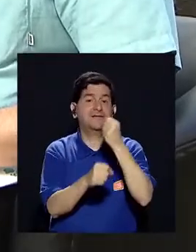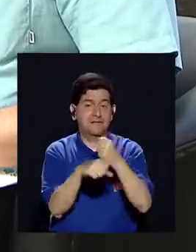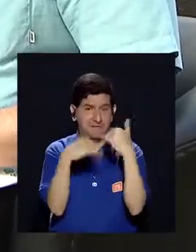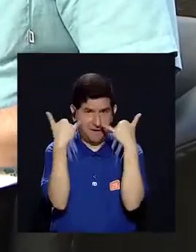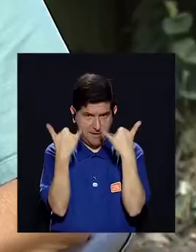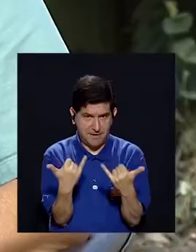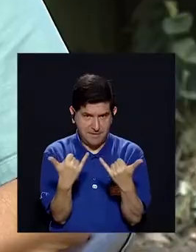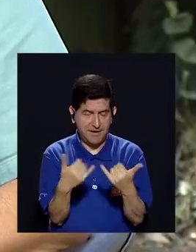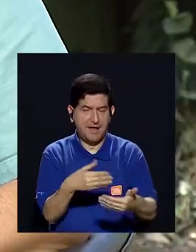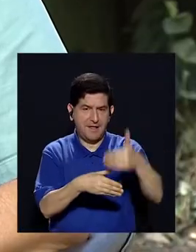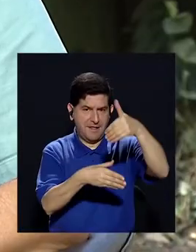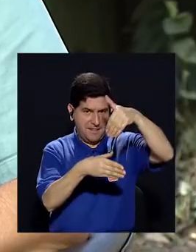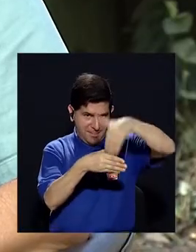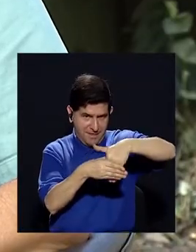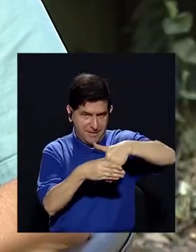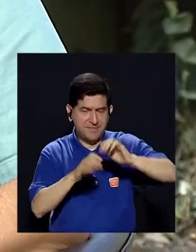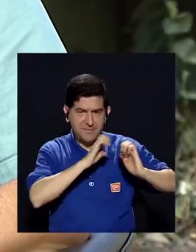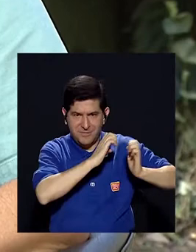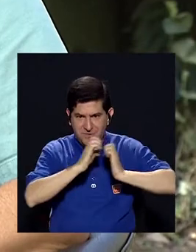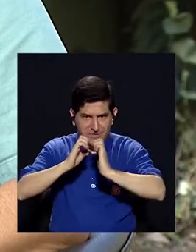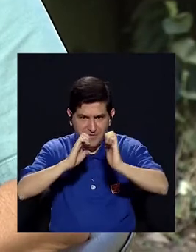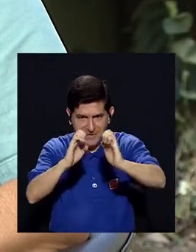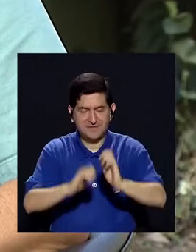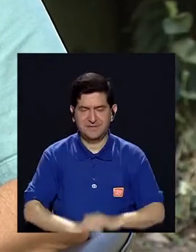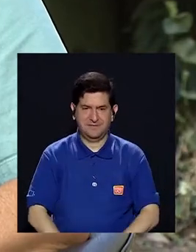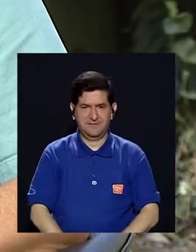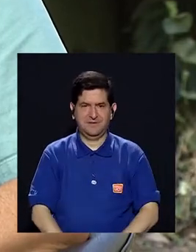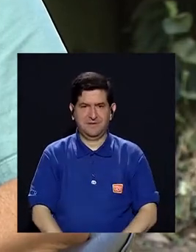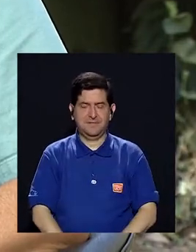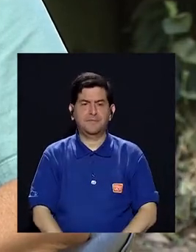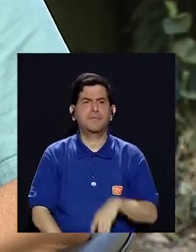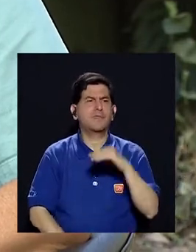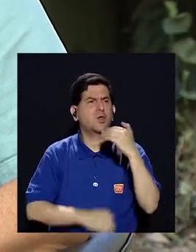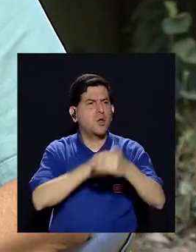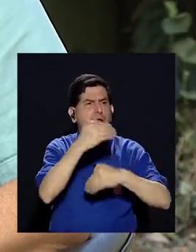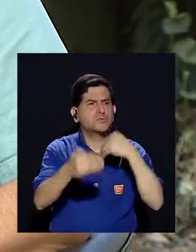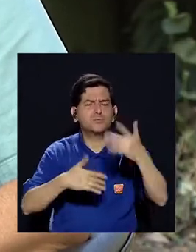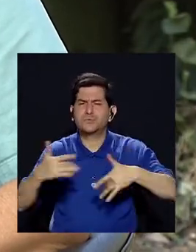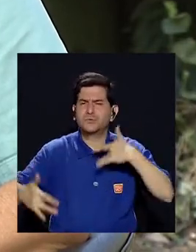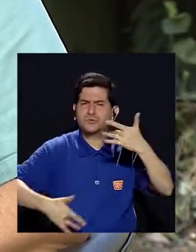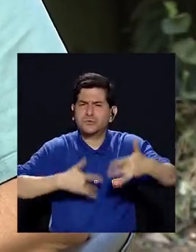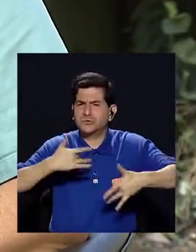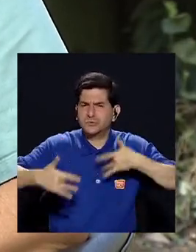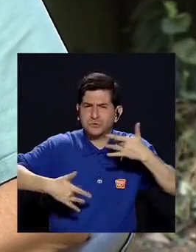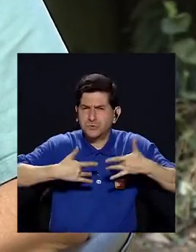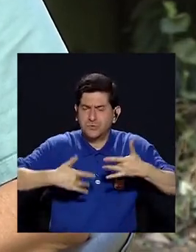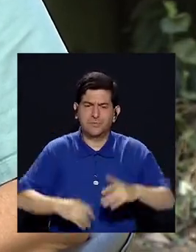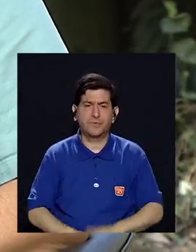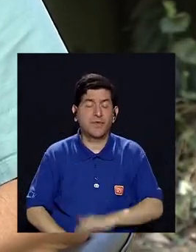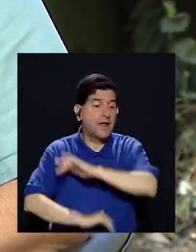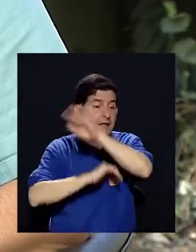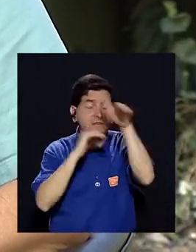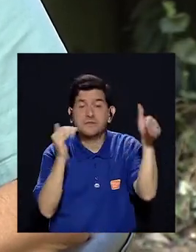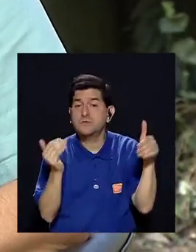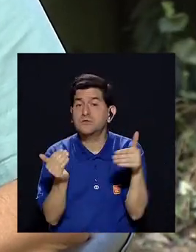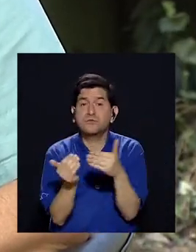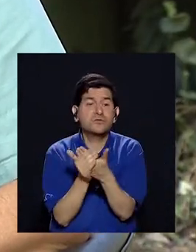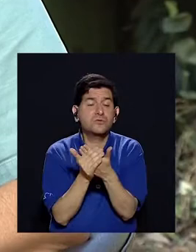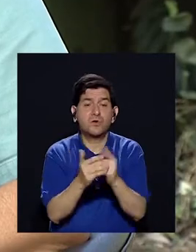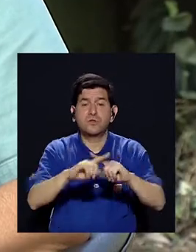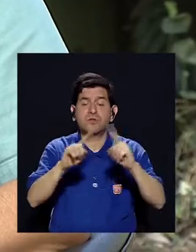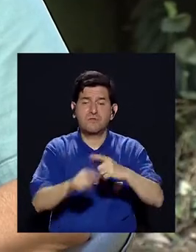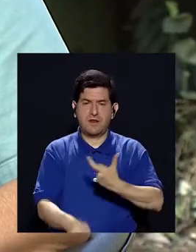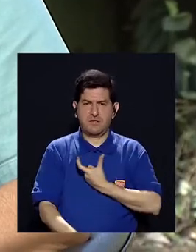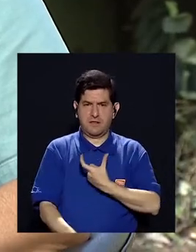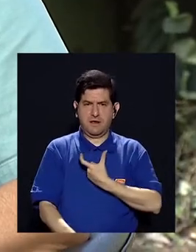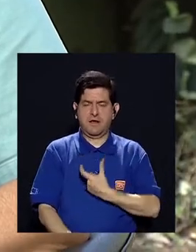trabajado dentro de esta estrategia un proceso de sensibilización a todos